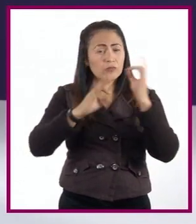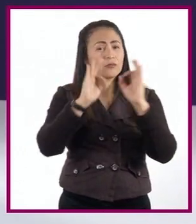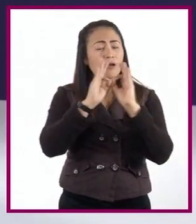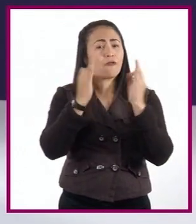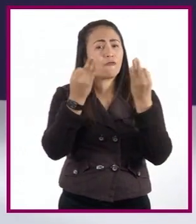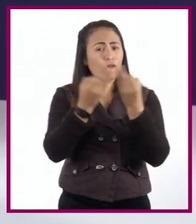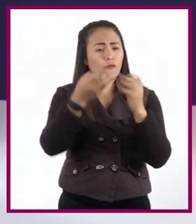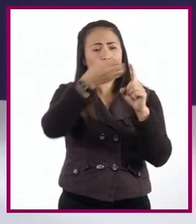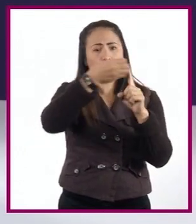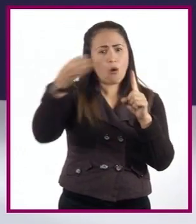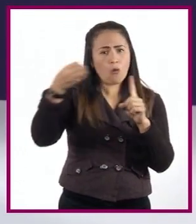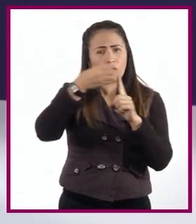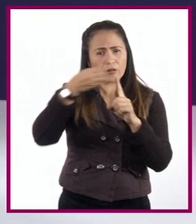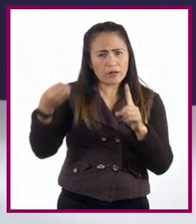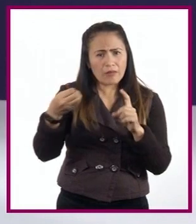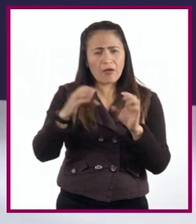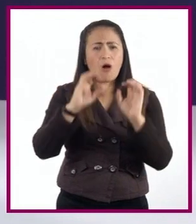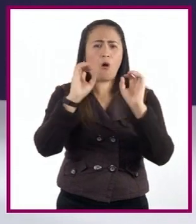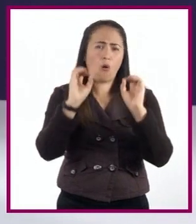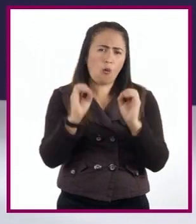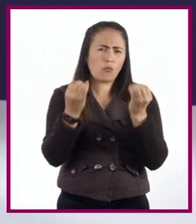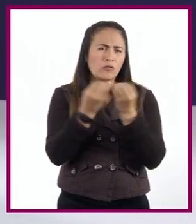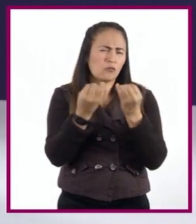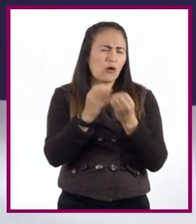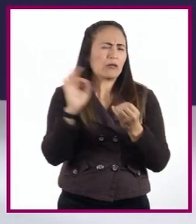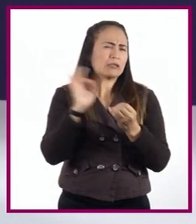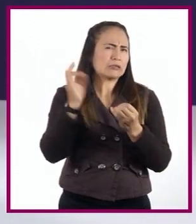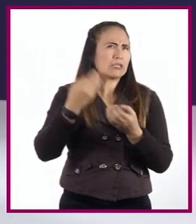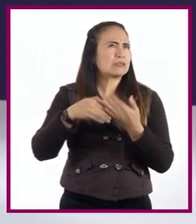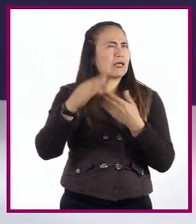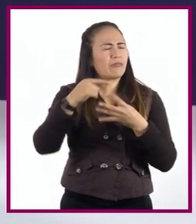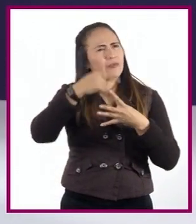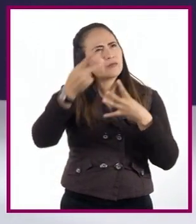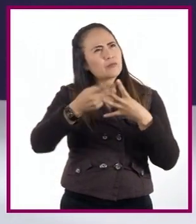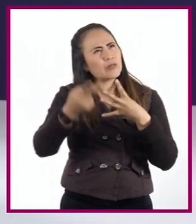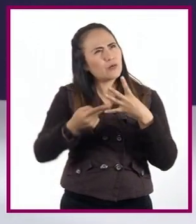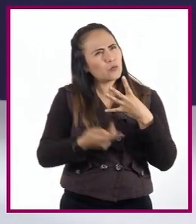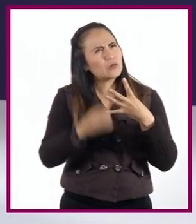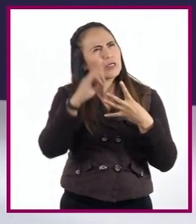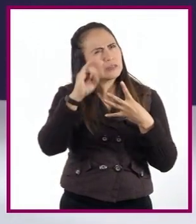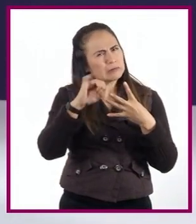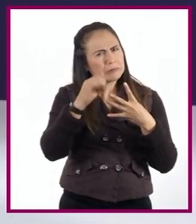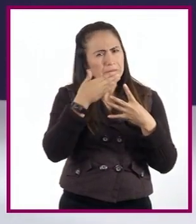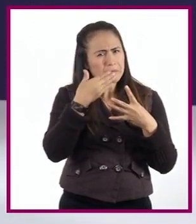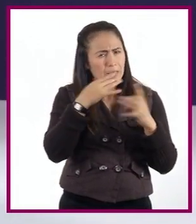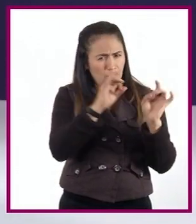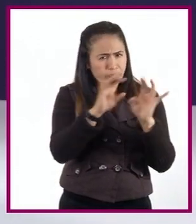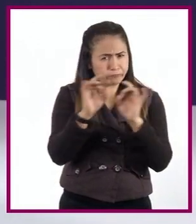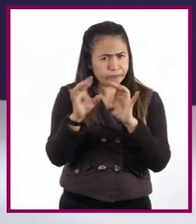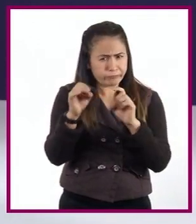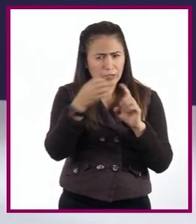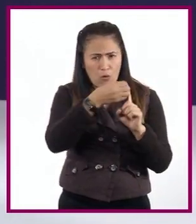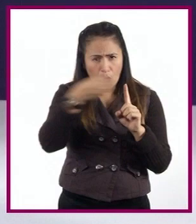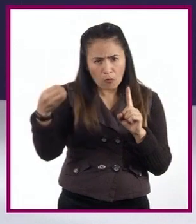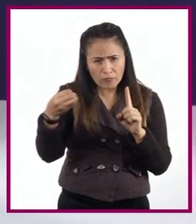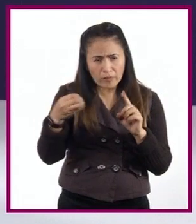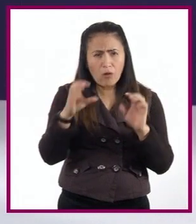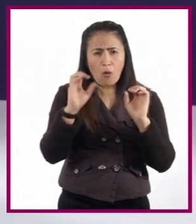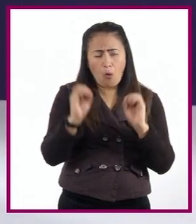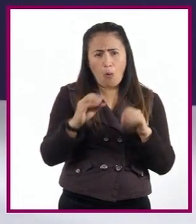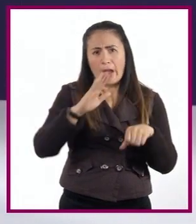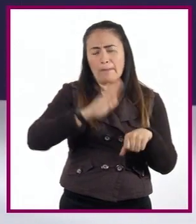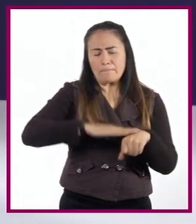manera ordenada o, con ayuda de las preguntas, pueden notar que no es así y está redactada a partir de